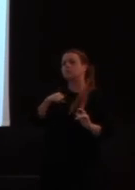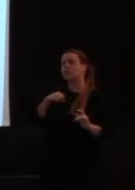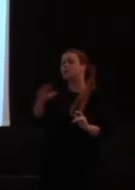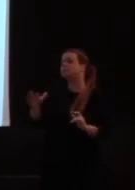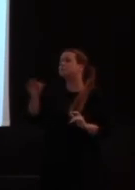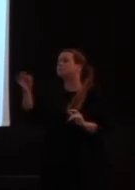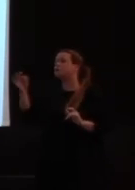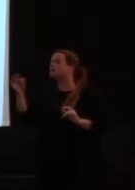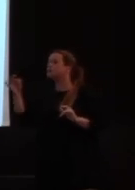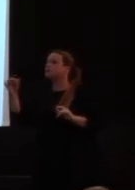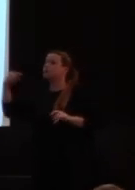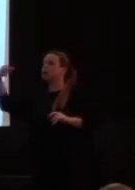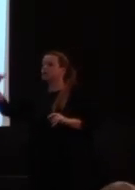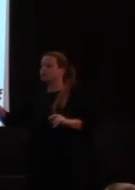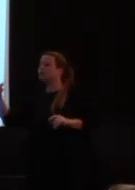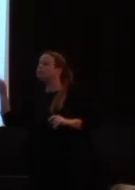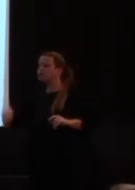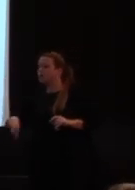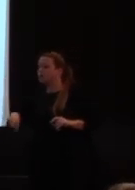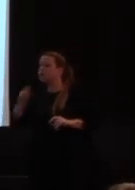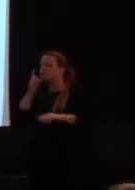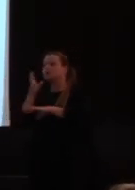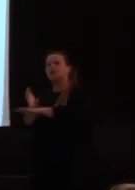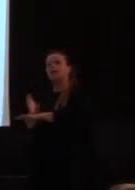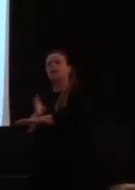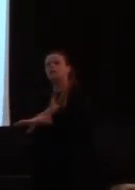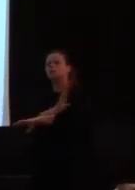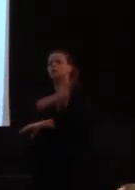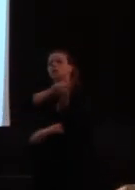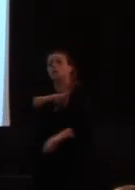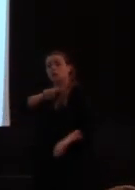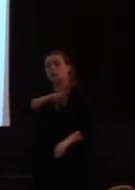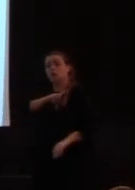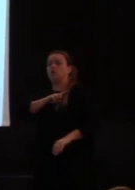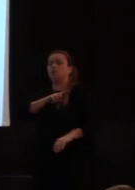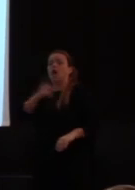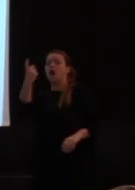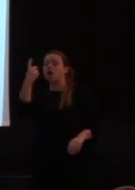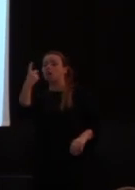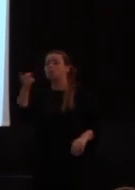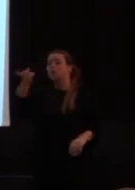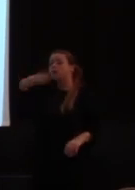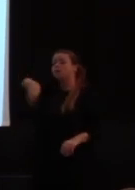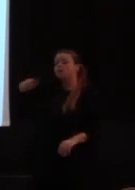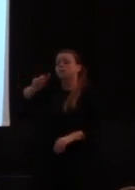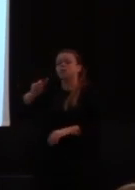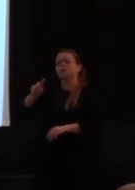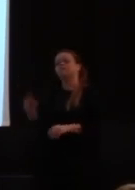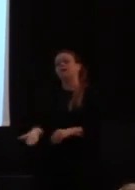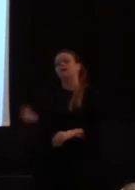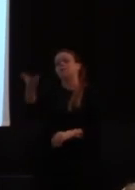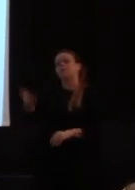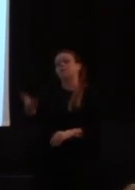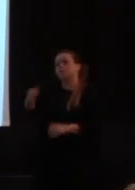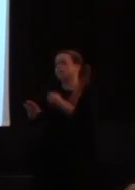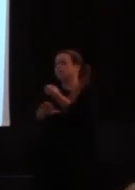los aspectos más negativos, ¿no? Porque las emociones de los chavales y en nosotros, ¿no?, son básicas en la comunicación, ¿no?